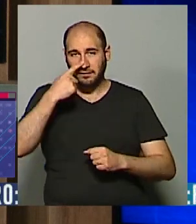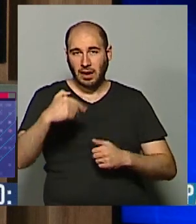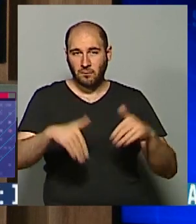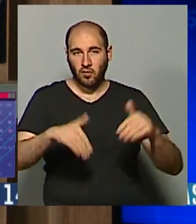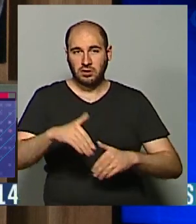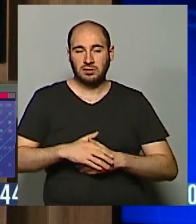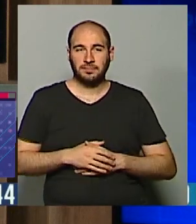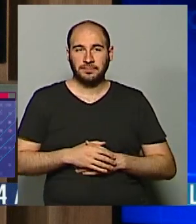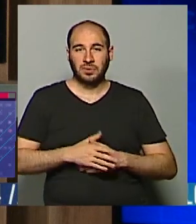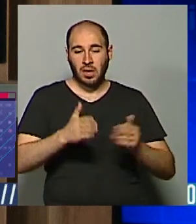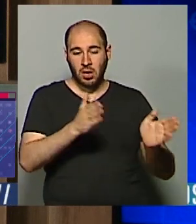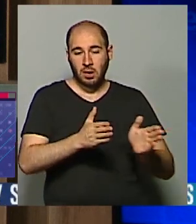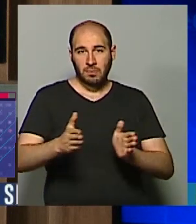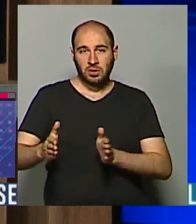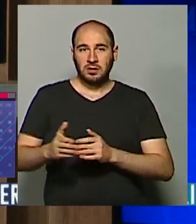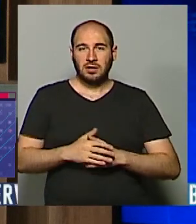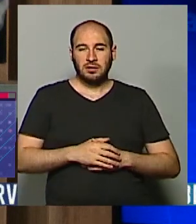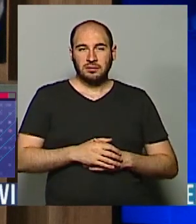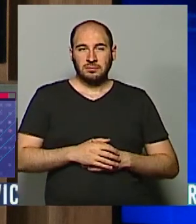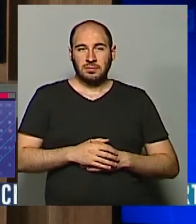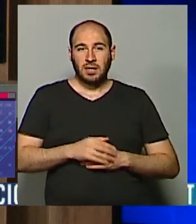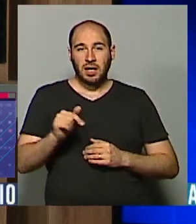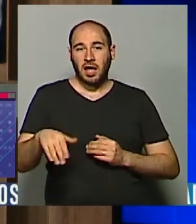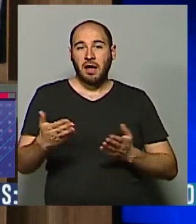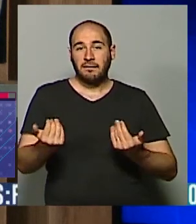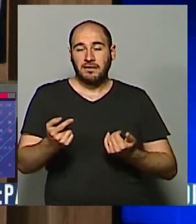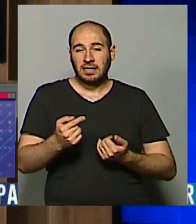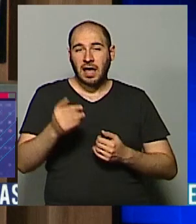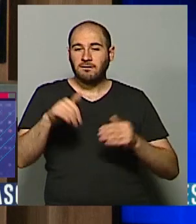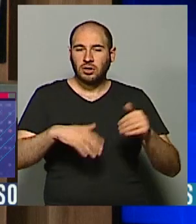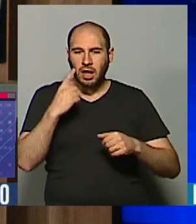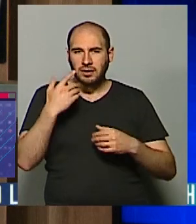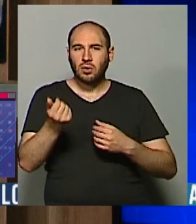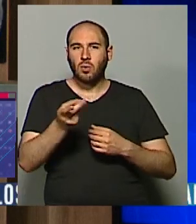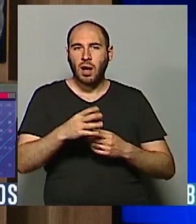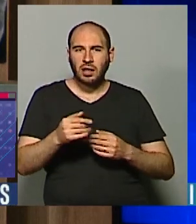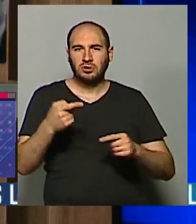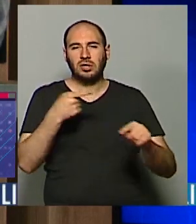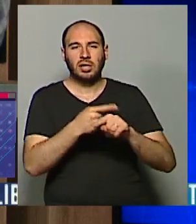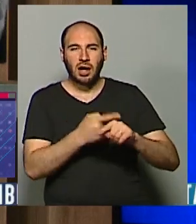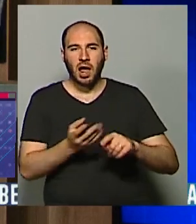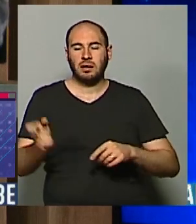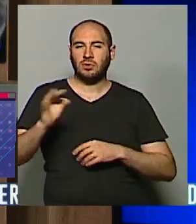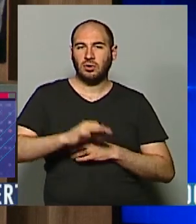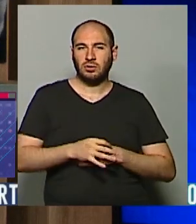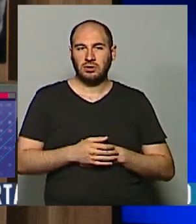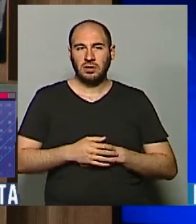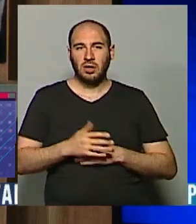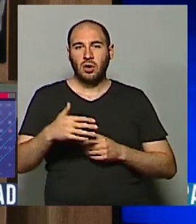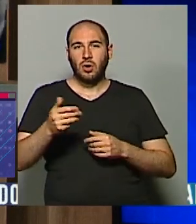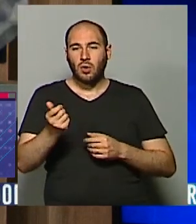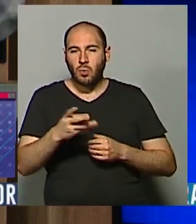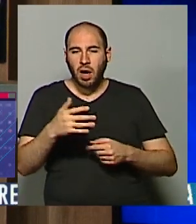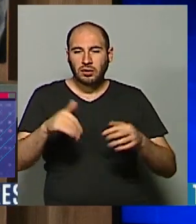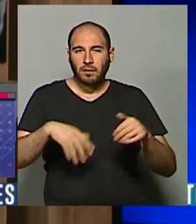En este proceso, obviamente que faltaban definirse algunos votos que habían sido recurridos o que faltaban el